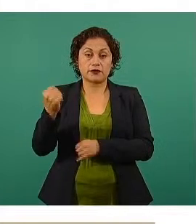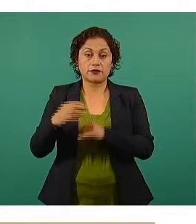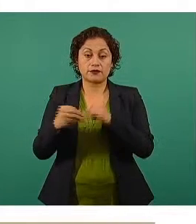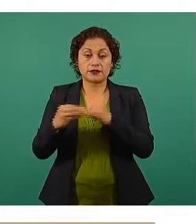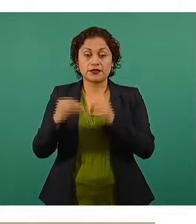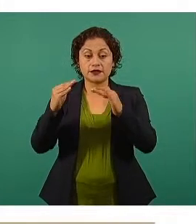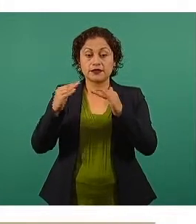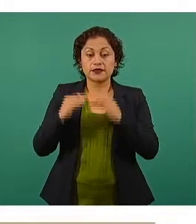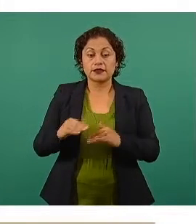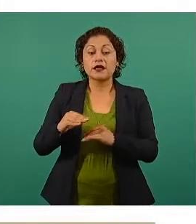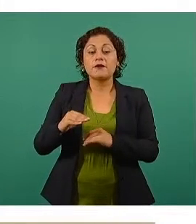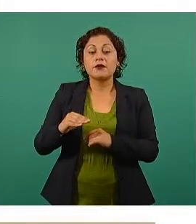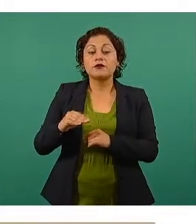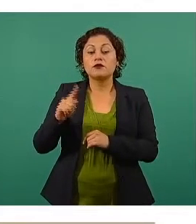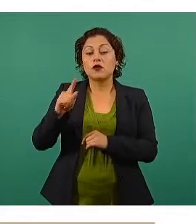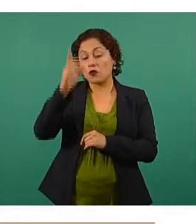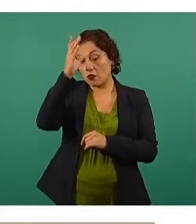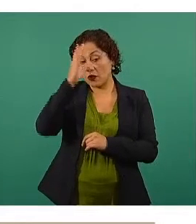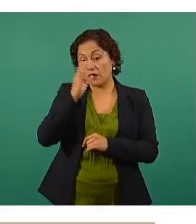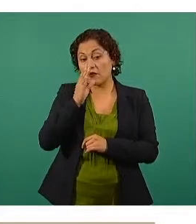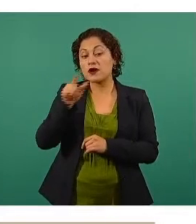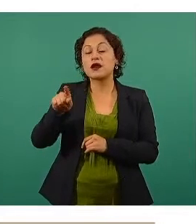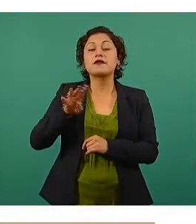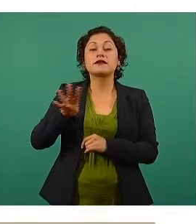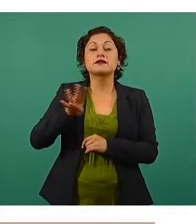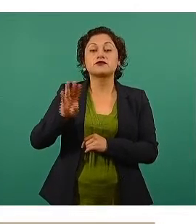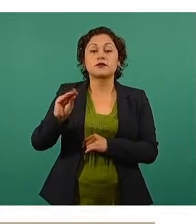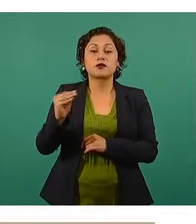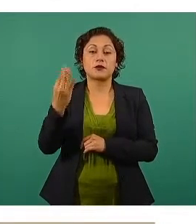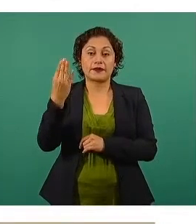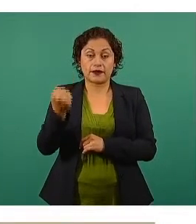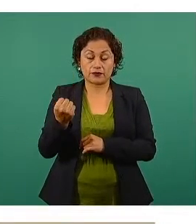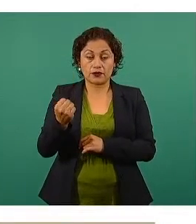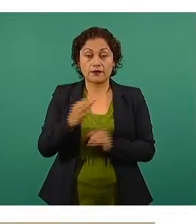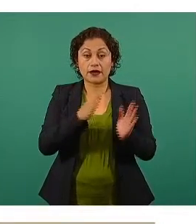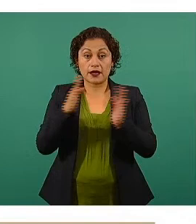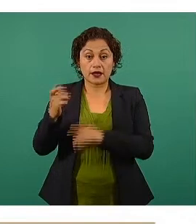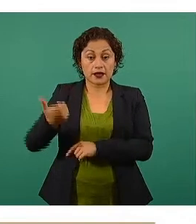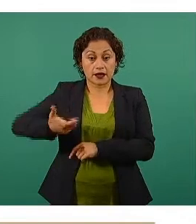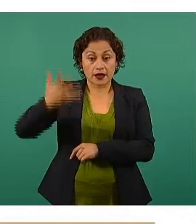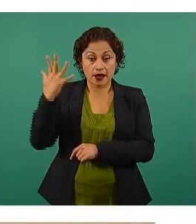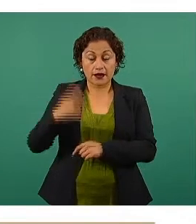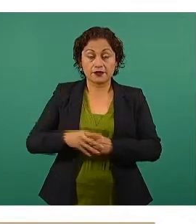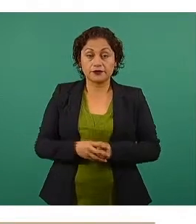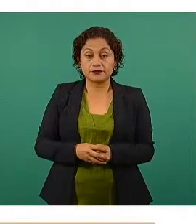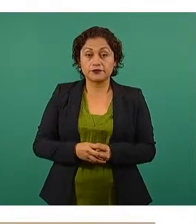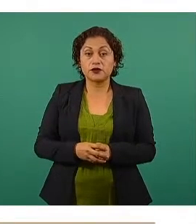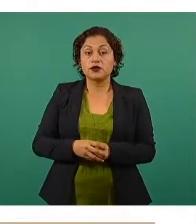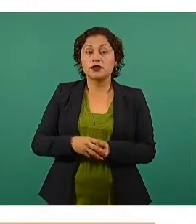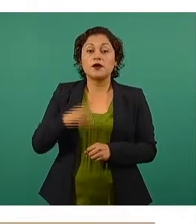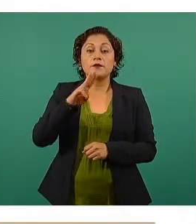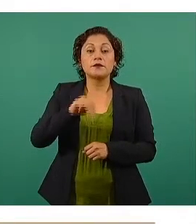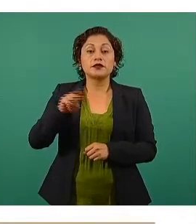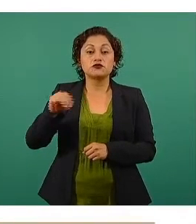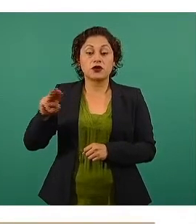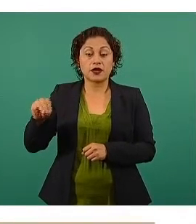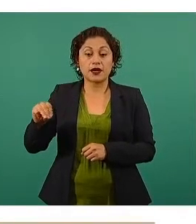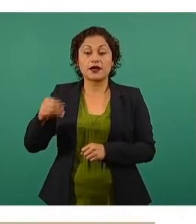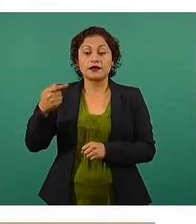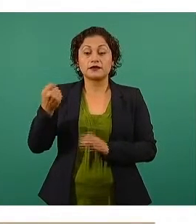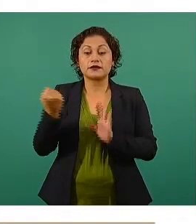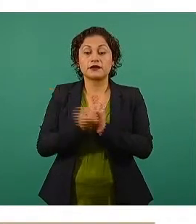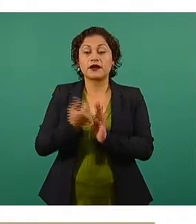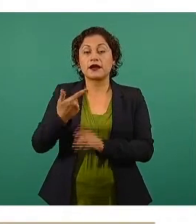en Matamoros, Coahuila, en 19 pesos con 99 centavos. Los más caros en Mújica, Michoacán, con G500